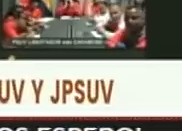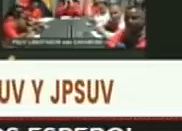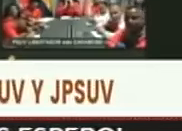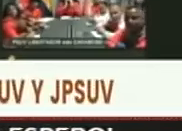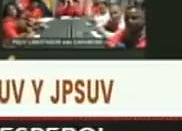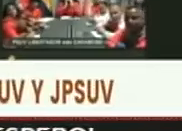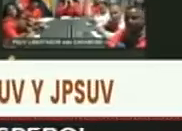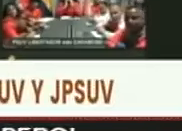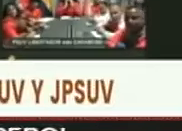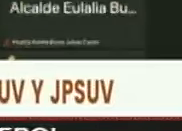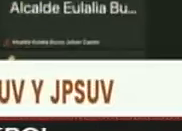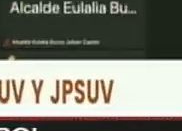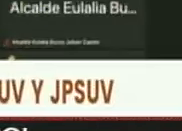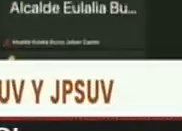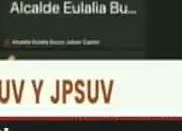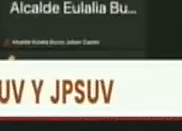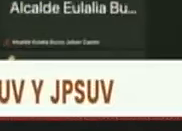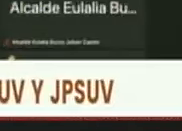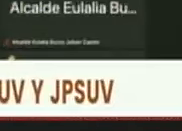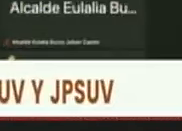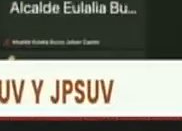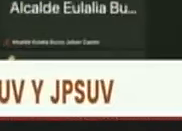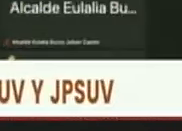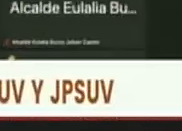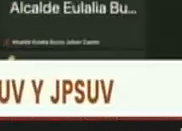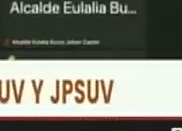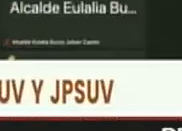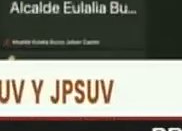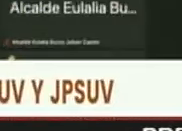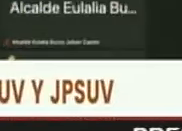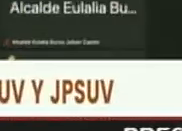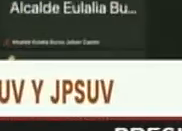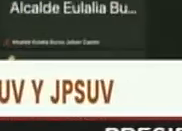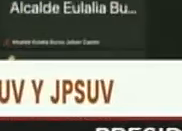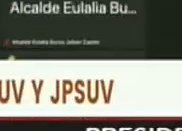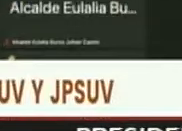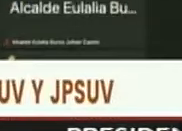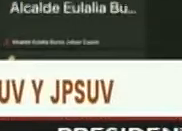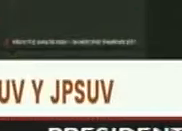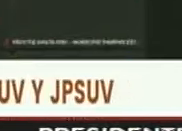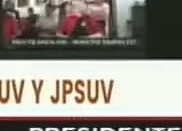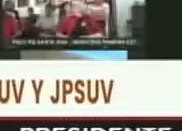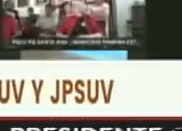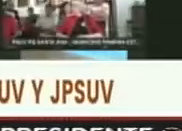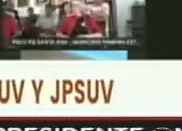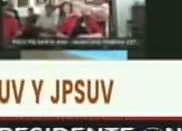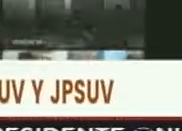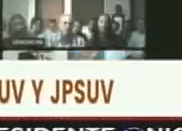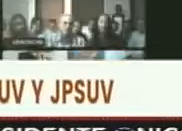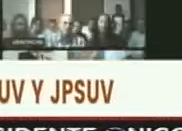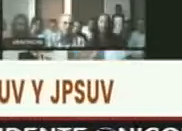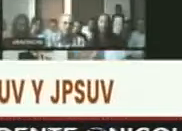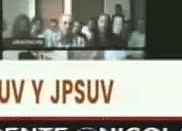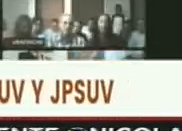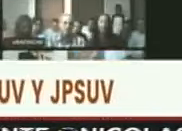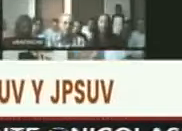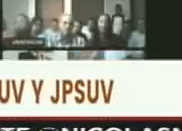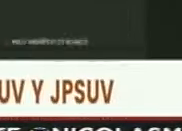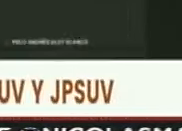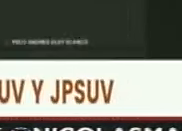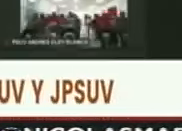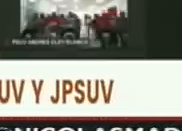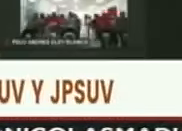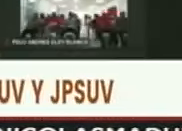partido socialista Unido de Venezuela eh primero saludar a los equipos